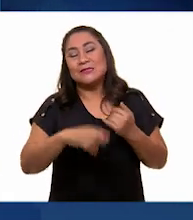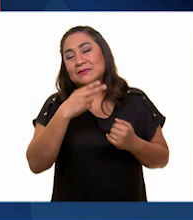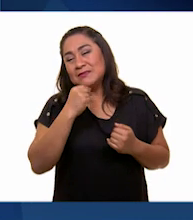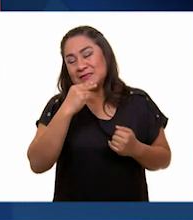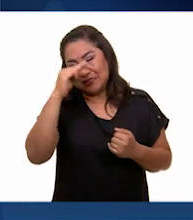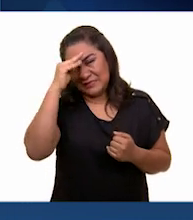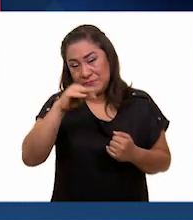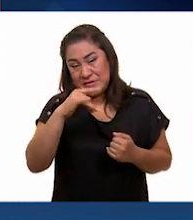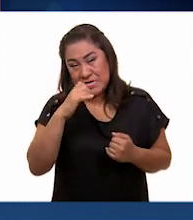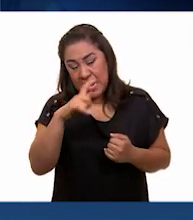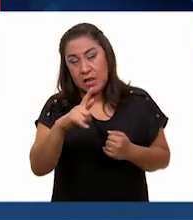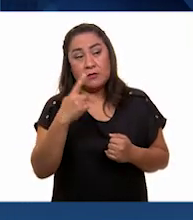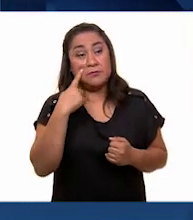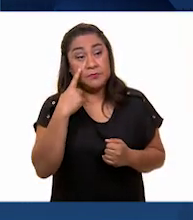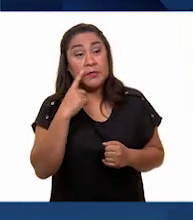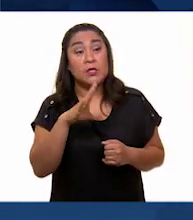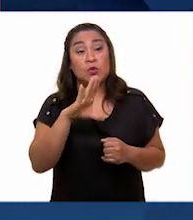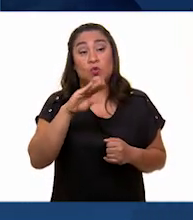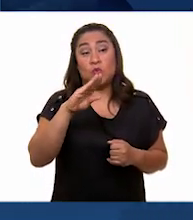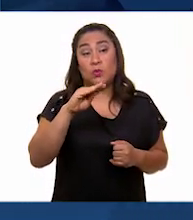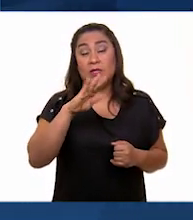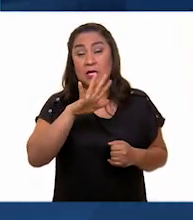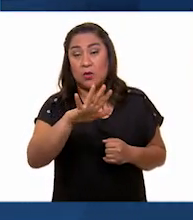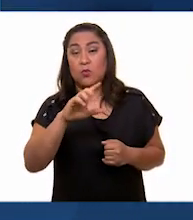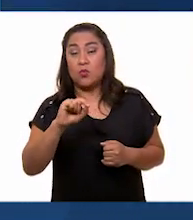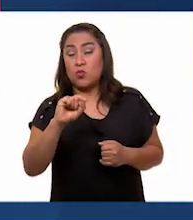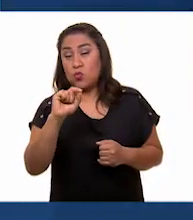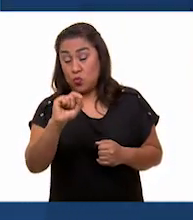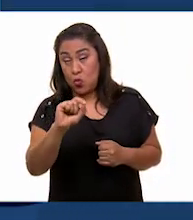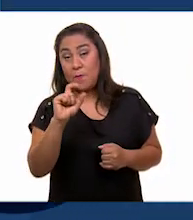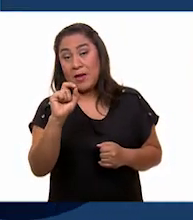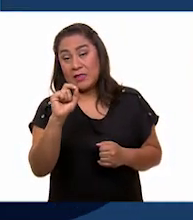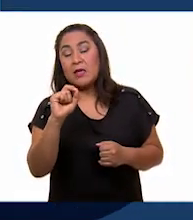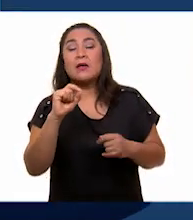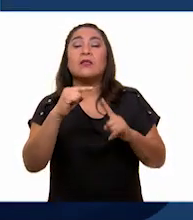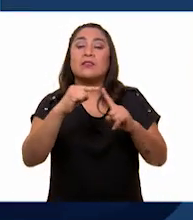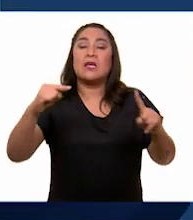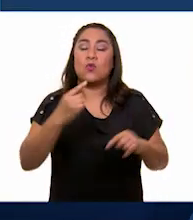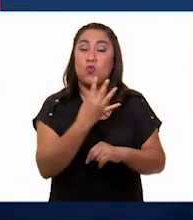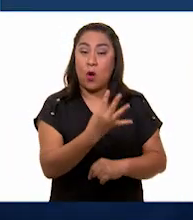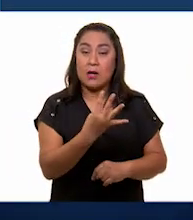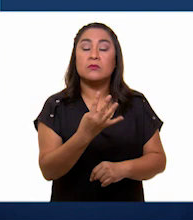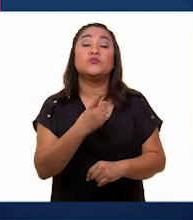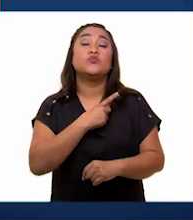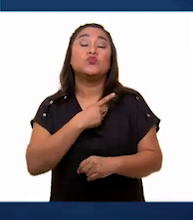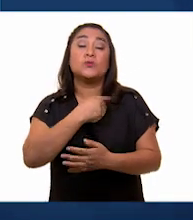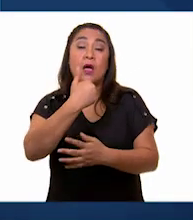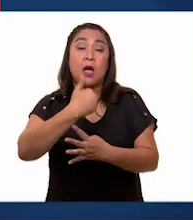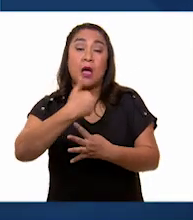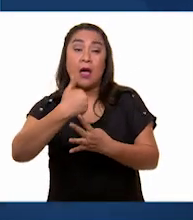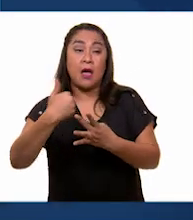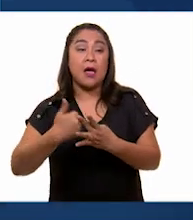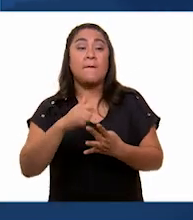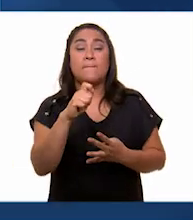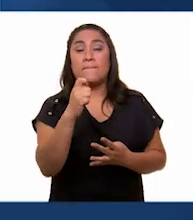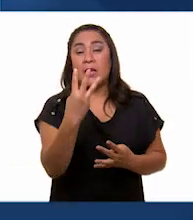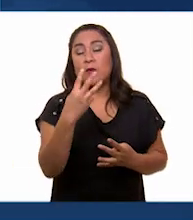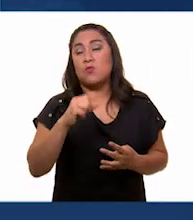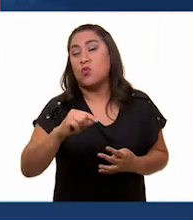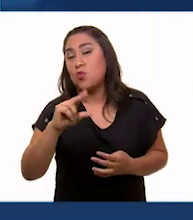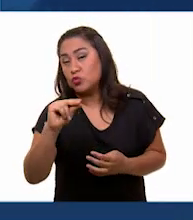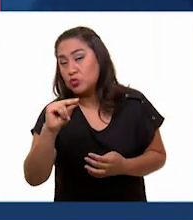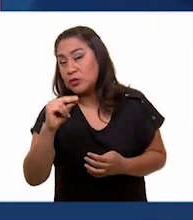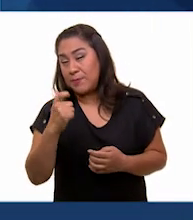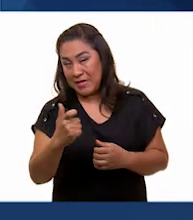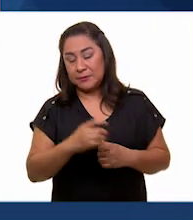Miguel, consideramos 95.20 pesos entre 4 y nos da 23.80 pesos cada